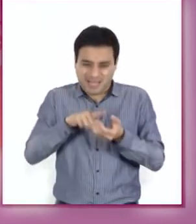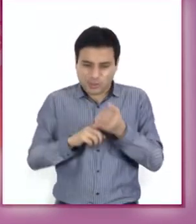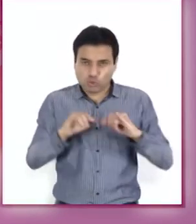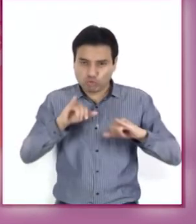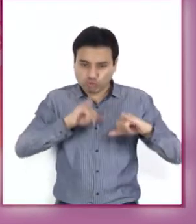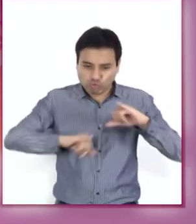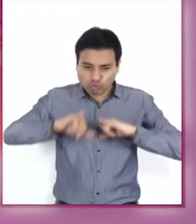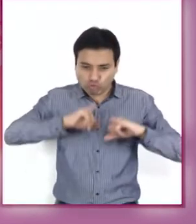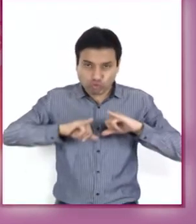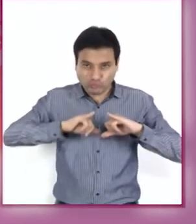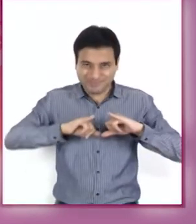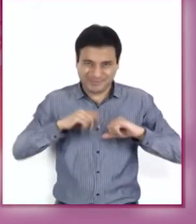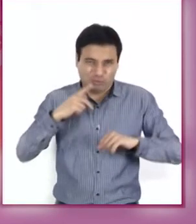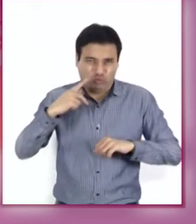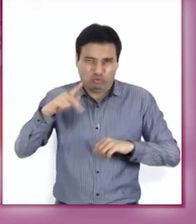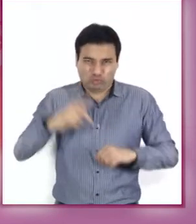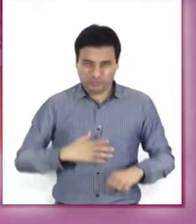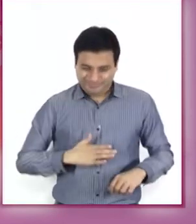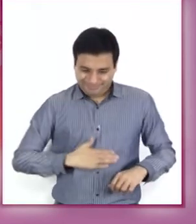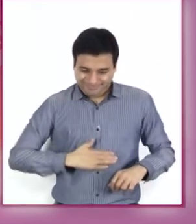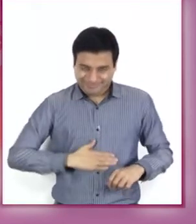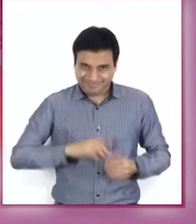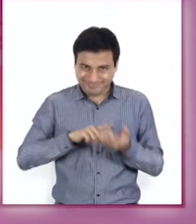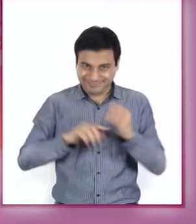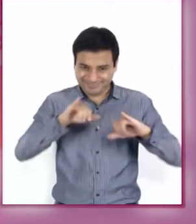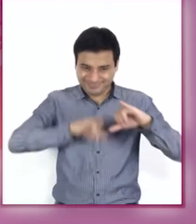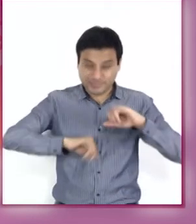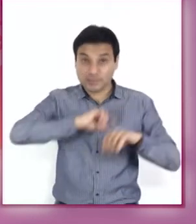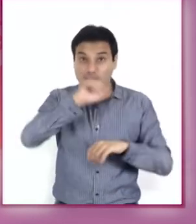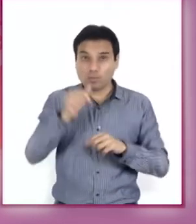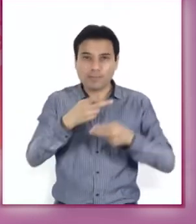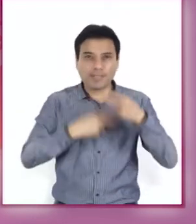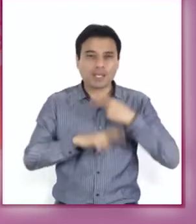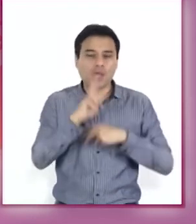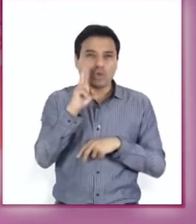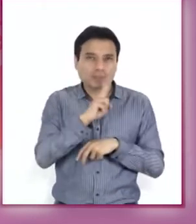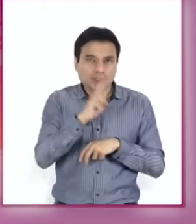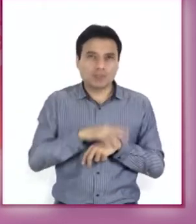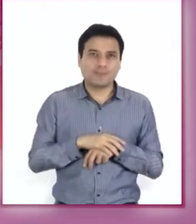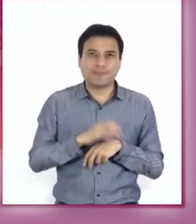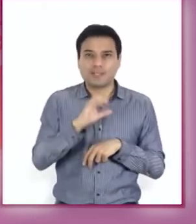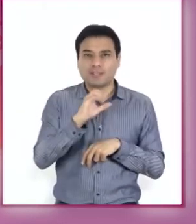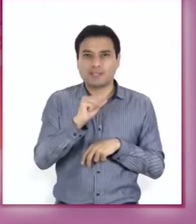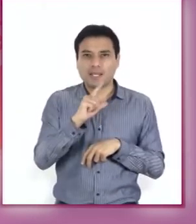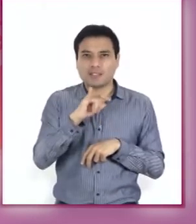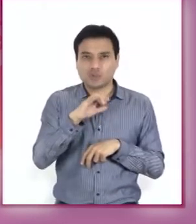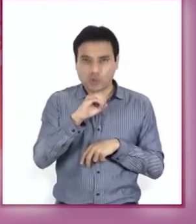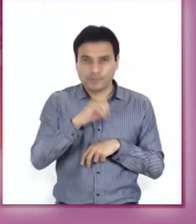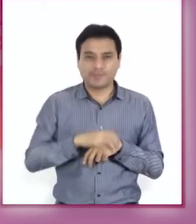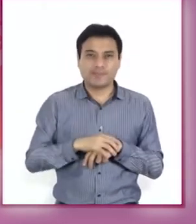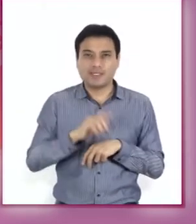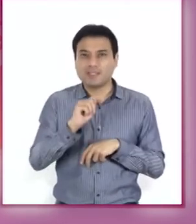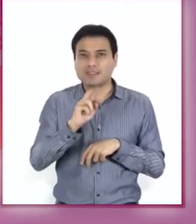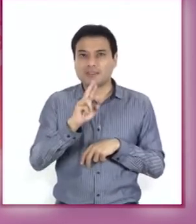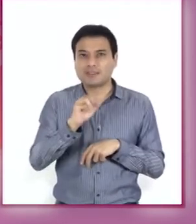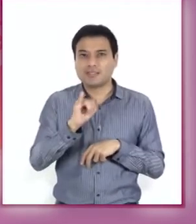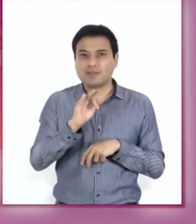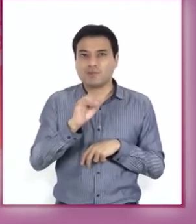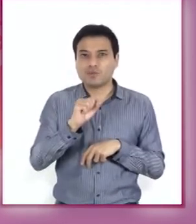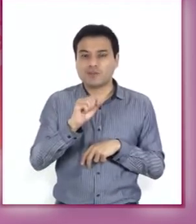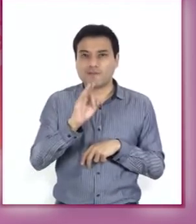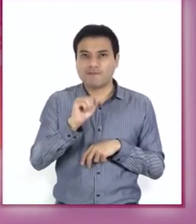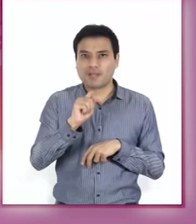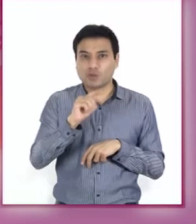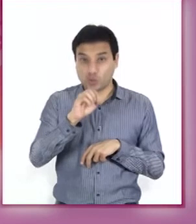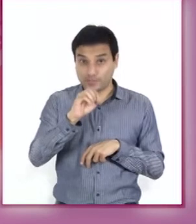luciferina dentro de su abdomen cola se combina con el oxígeno, el calcio y el trifosfato de